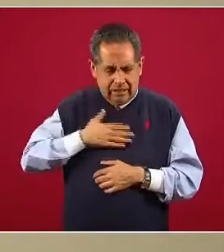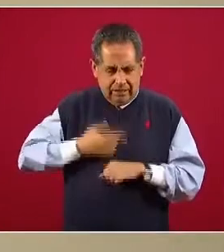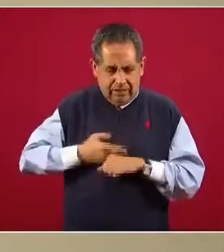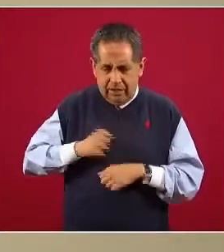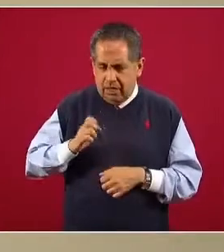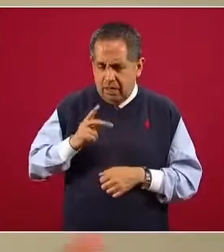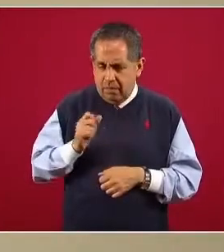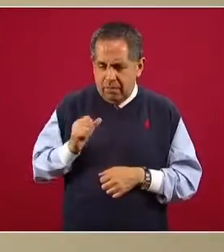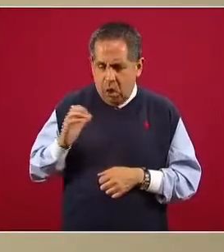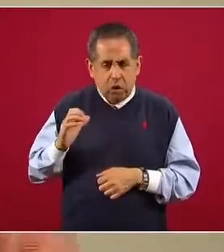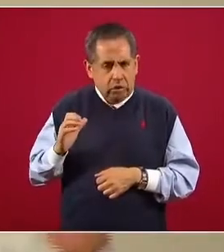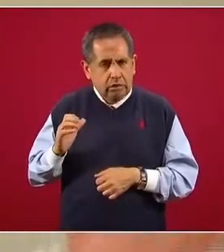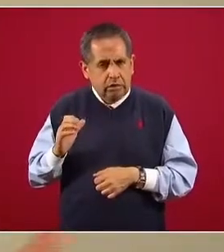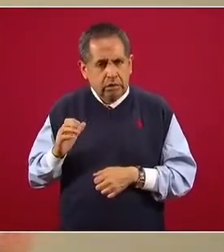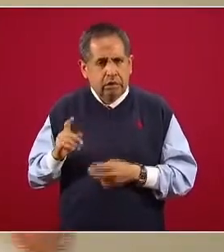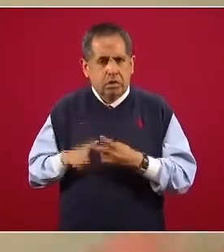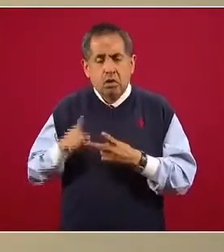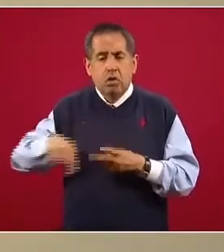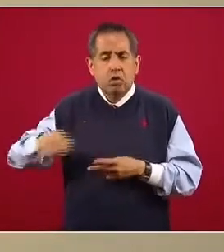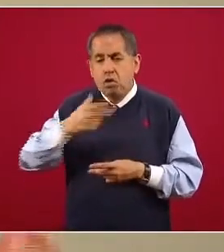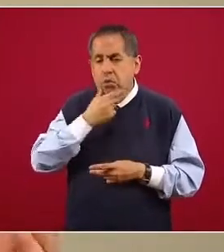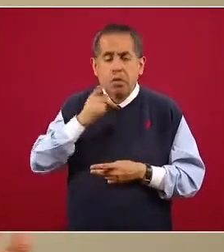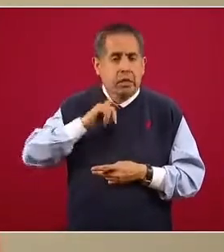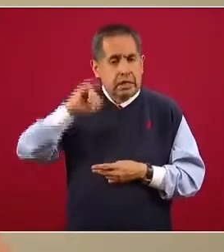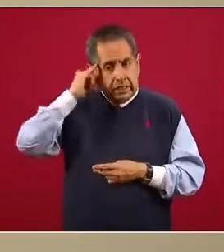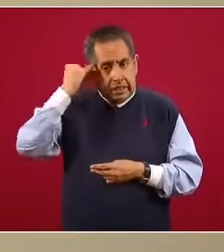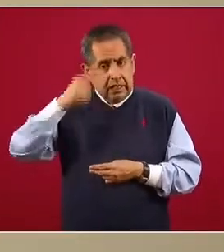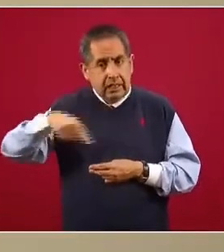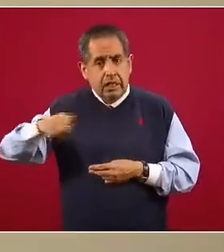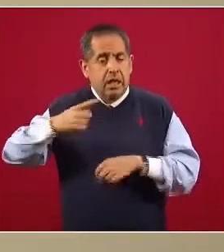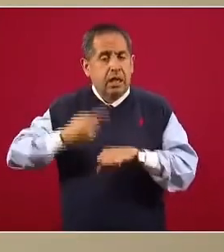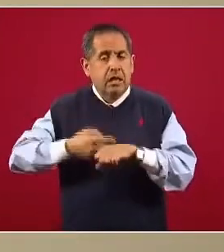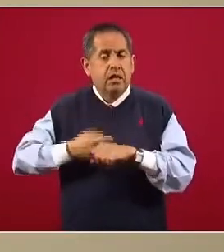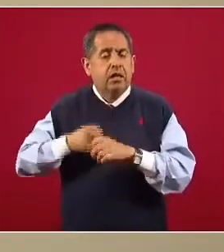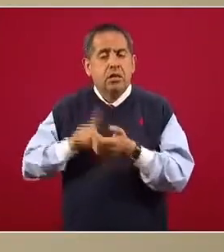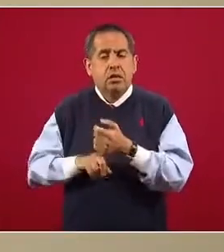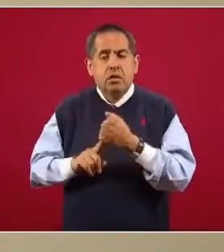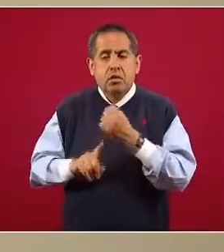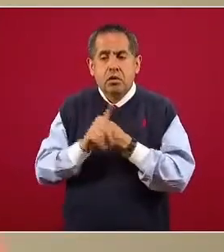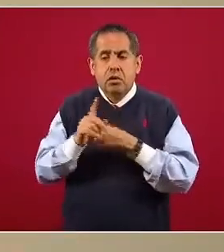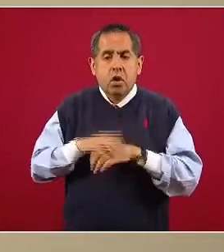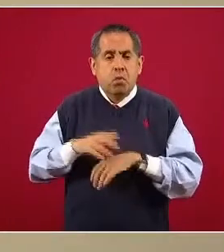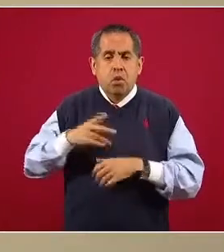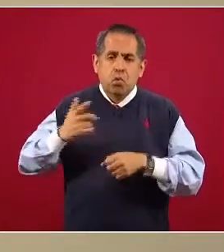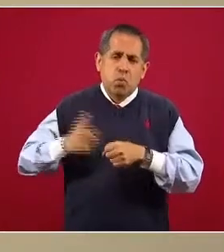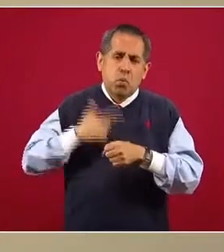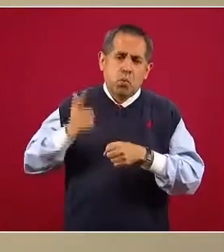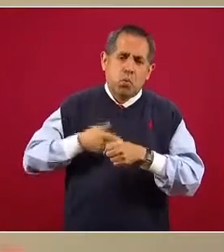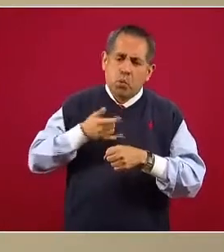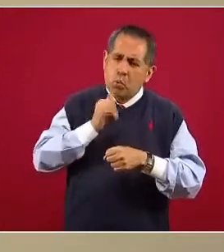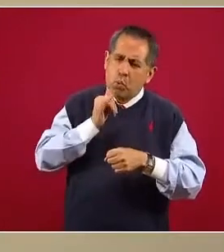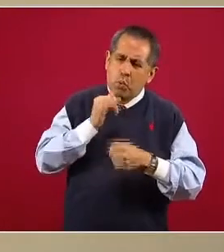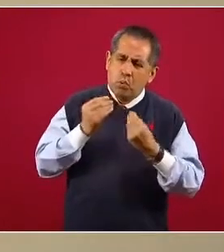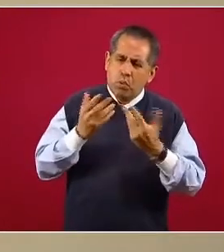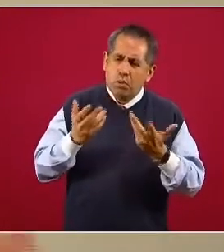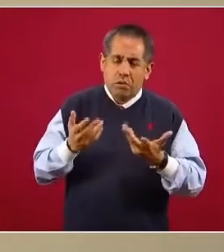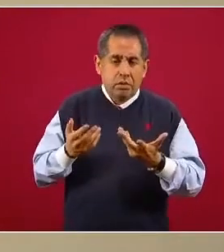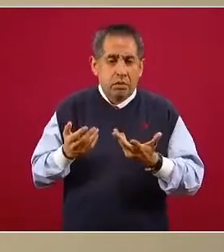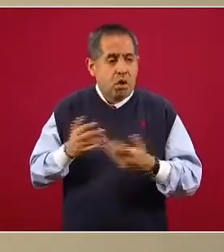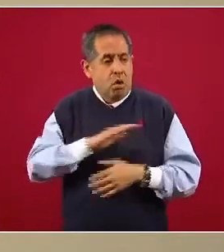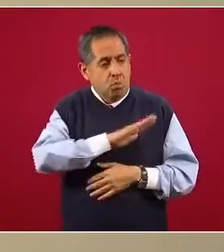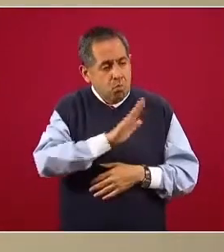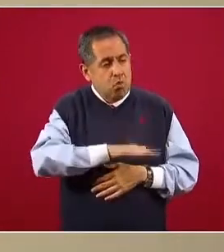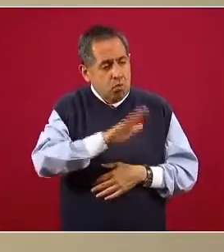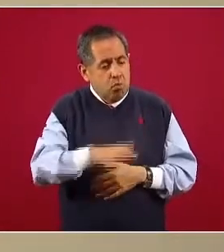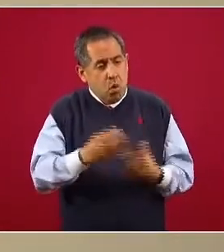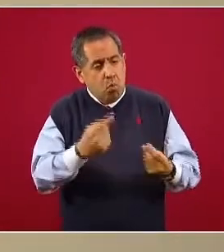las indígenas o los indígenas que tienen problemas por el alto consumo de refrescos y que seguramente la mortandad es